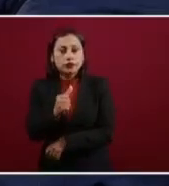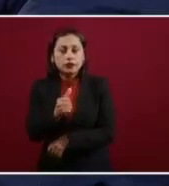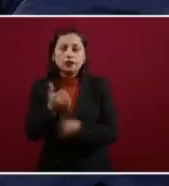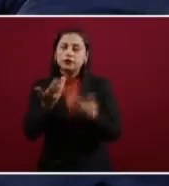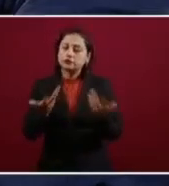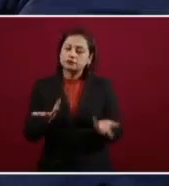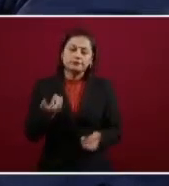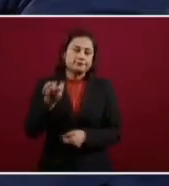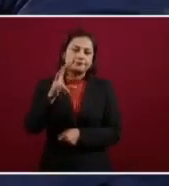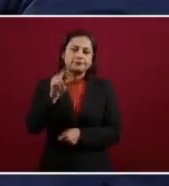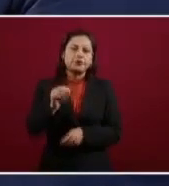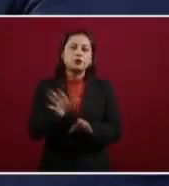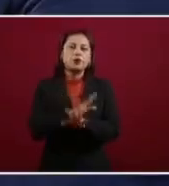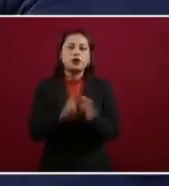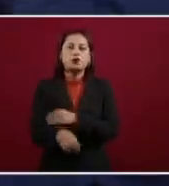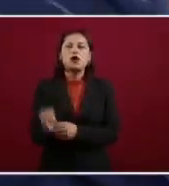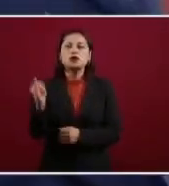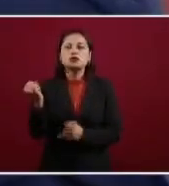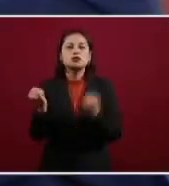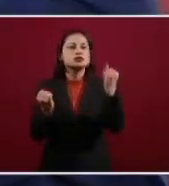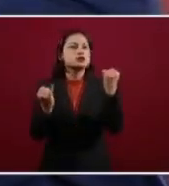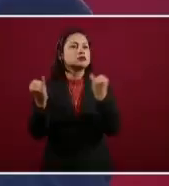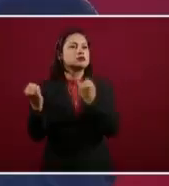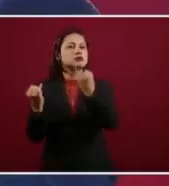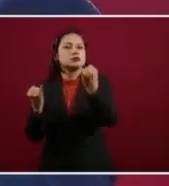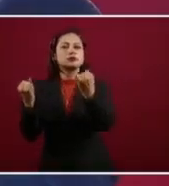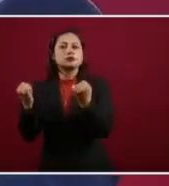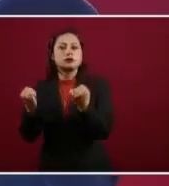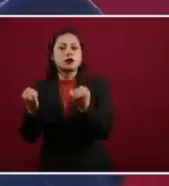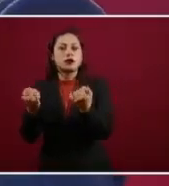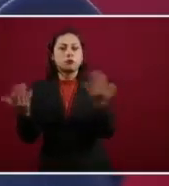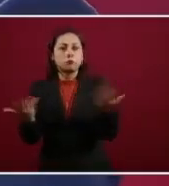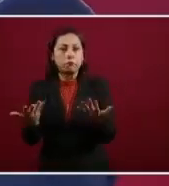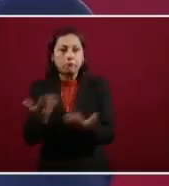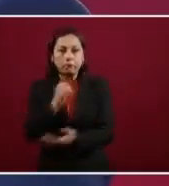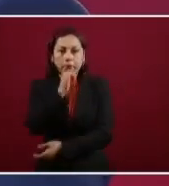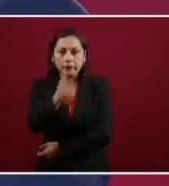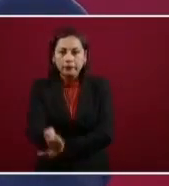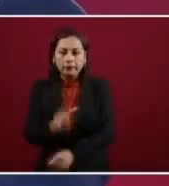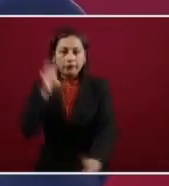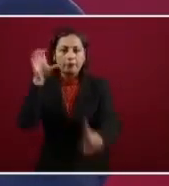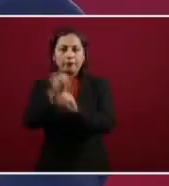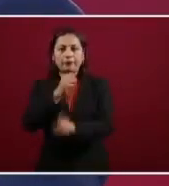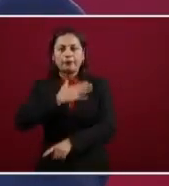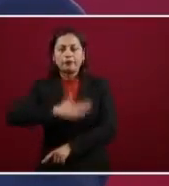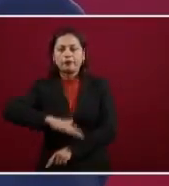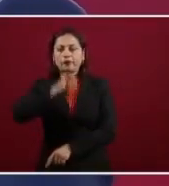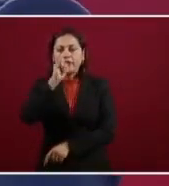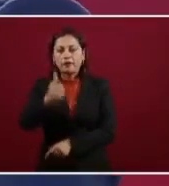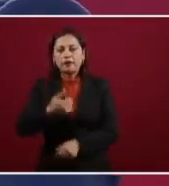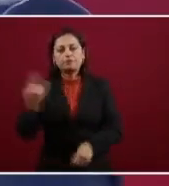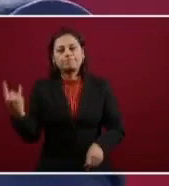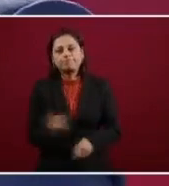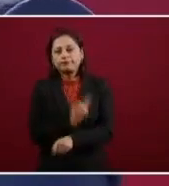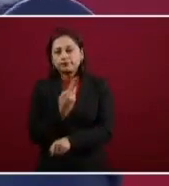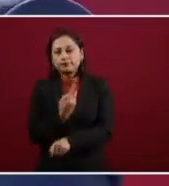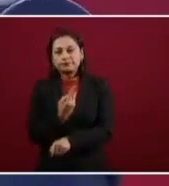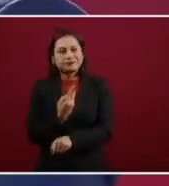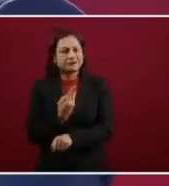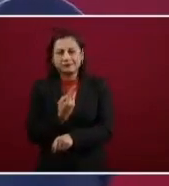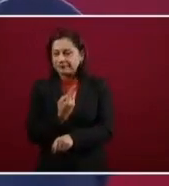o sea sí sí sí sí sí y no hay justicia no tiene que haber